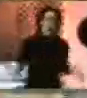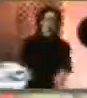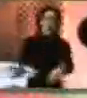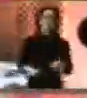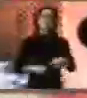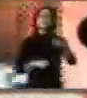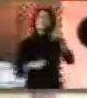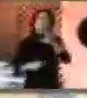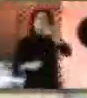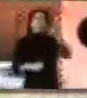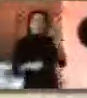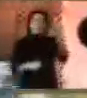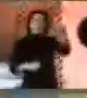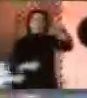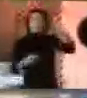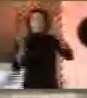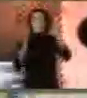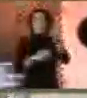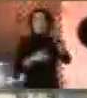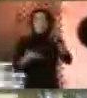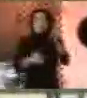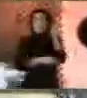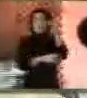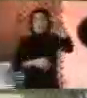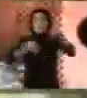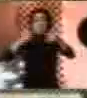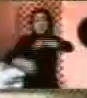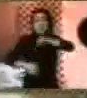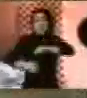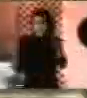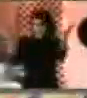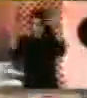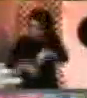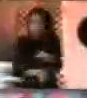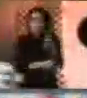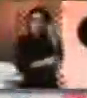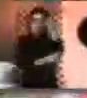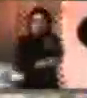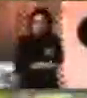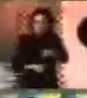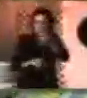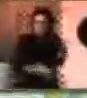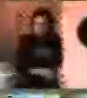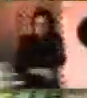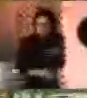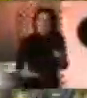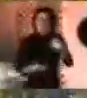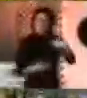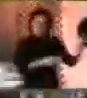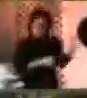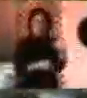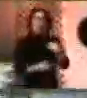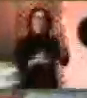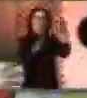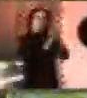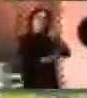la conciencia que tienen llena de basura con sus negligencias. Que vengan, que les van a explicar las condenas